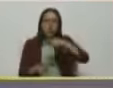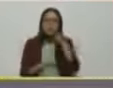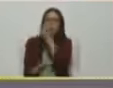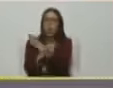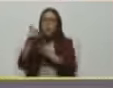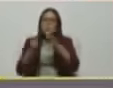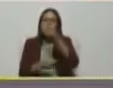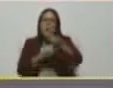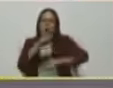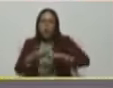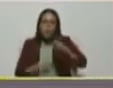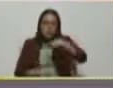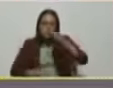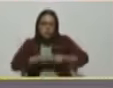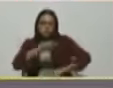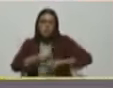propia